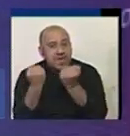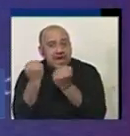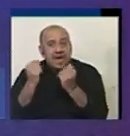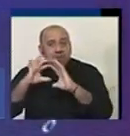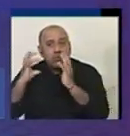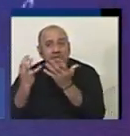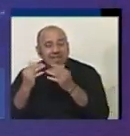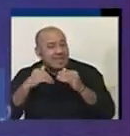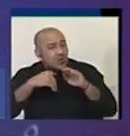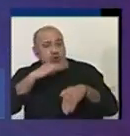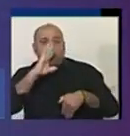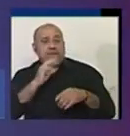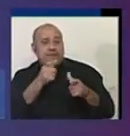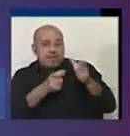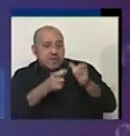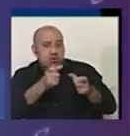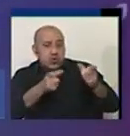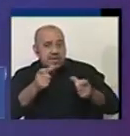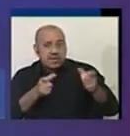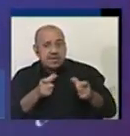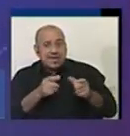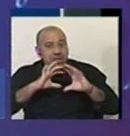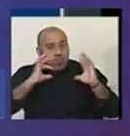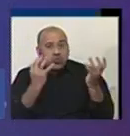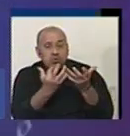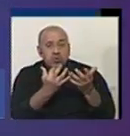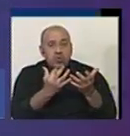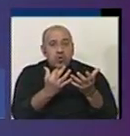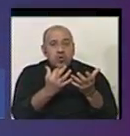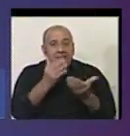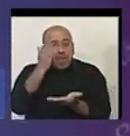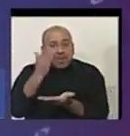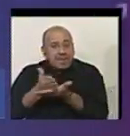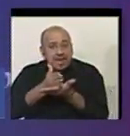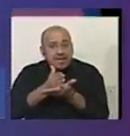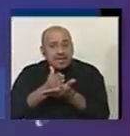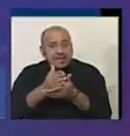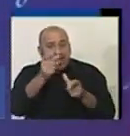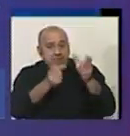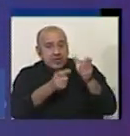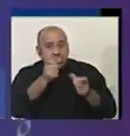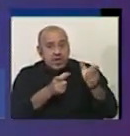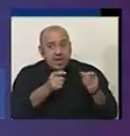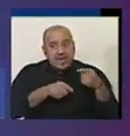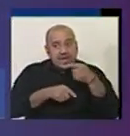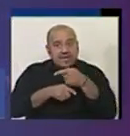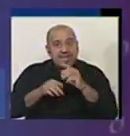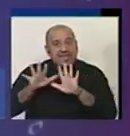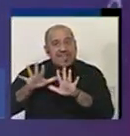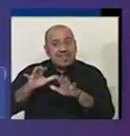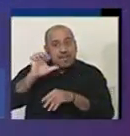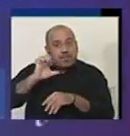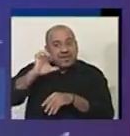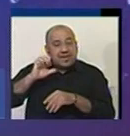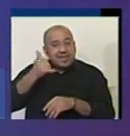el nuestro, que se llama 7.000 millones, la mitad de la población representa lo mismo que las 10 empresas más